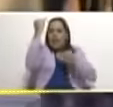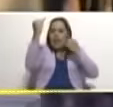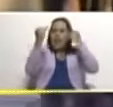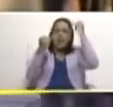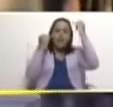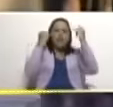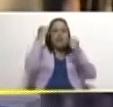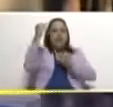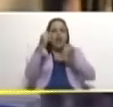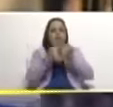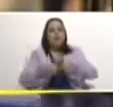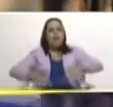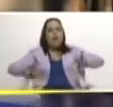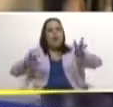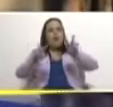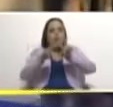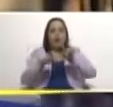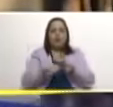sus valores,